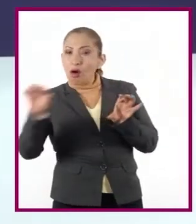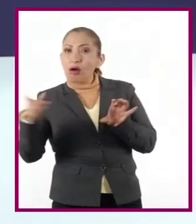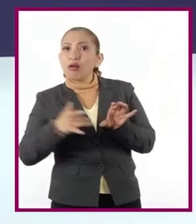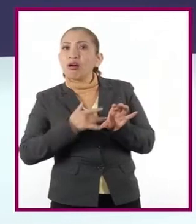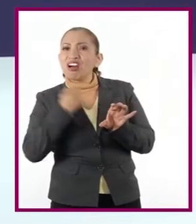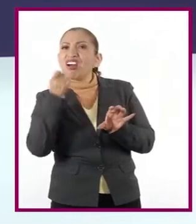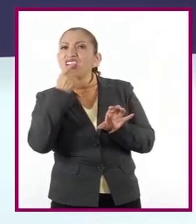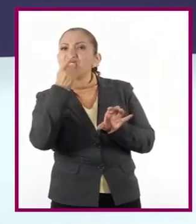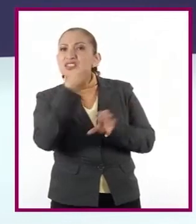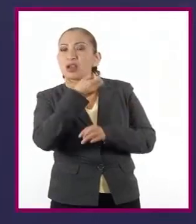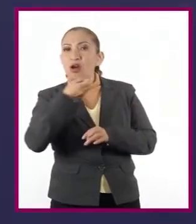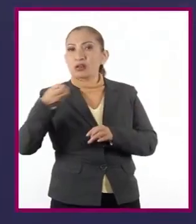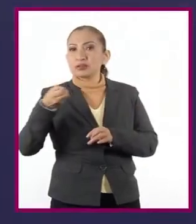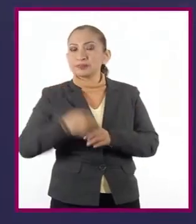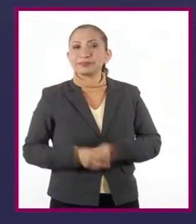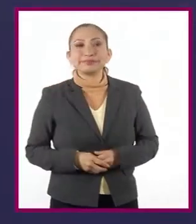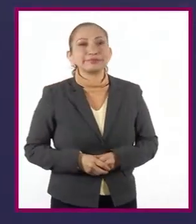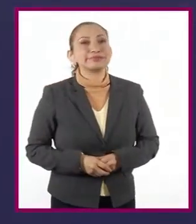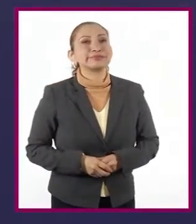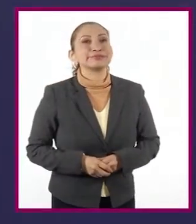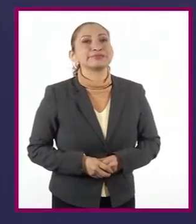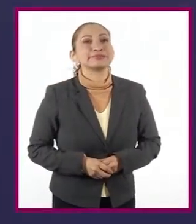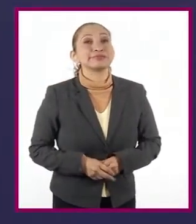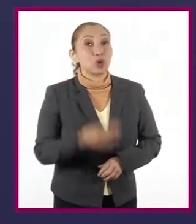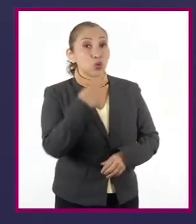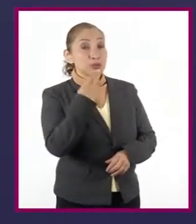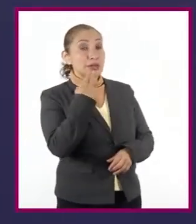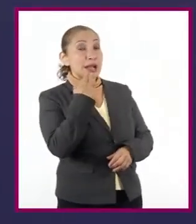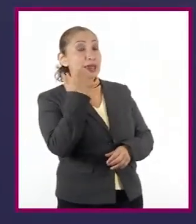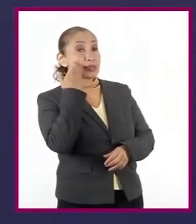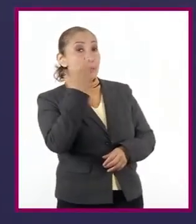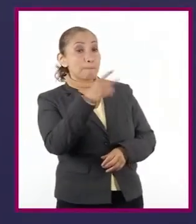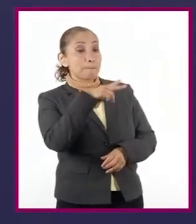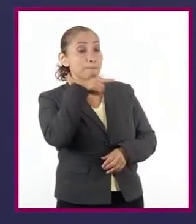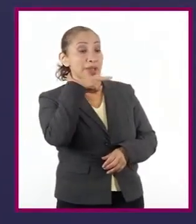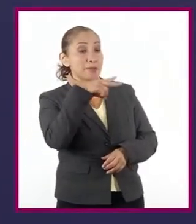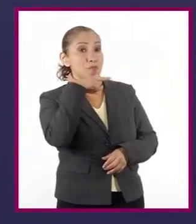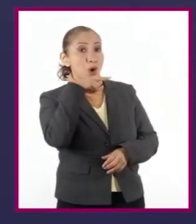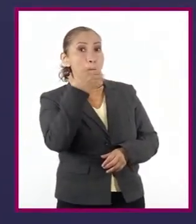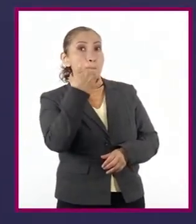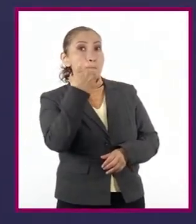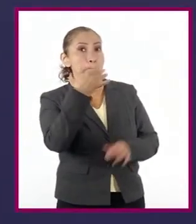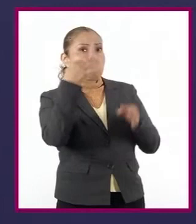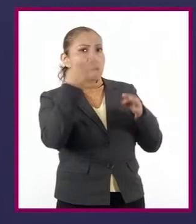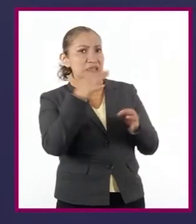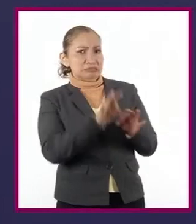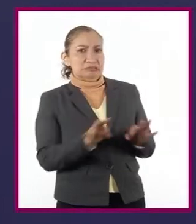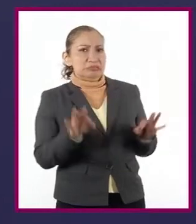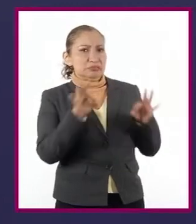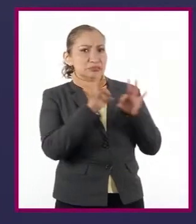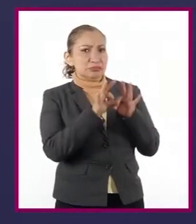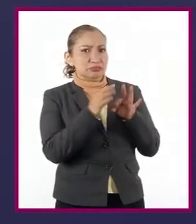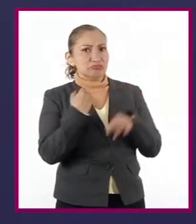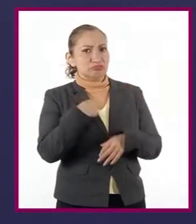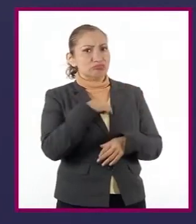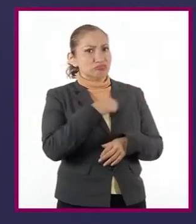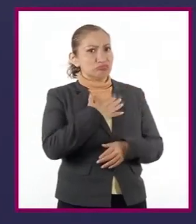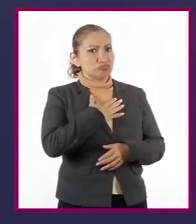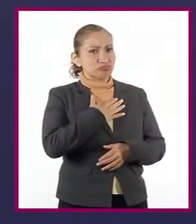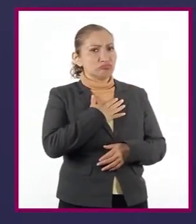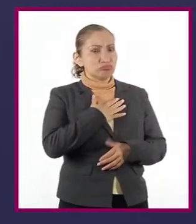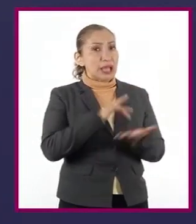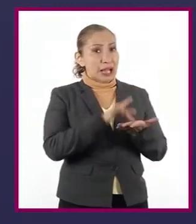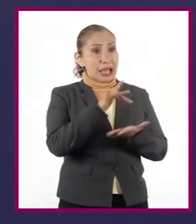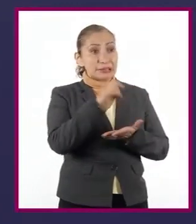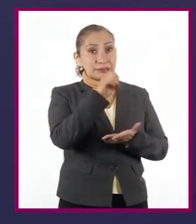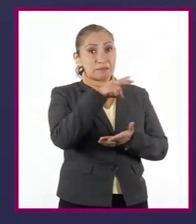sentido de una oración. Usar los tiempos verbales de manera correcta es fundamental para nosotros, ya que